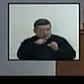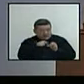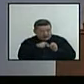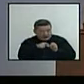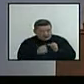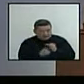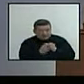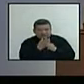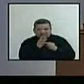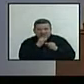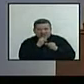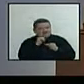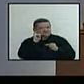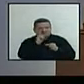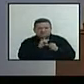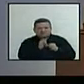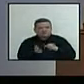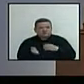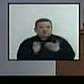futuro.